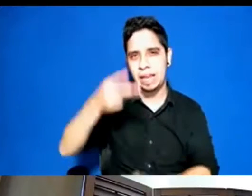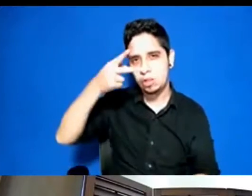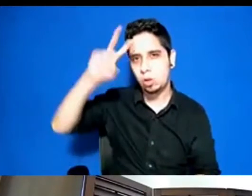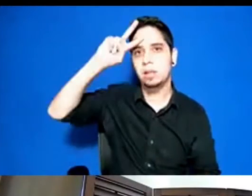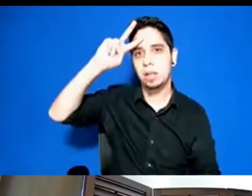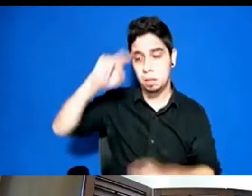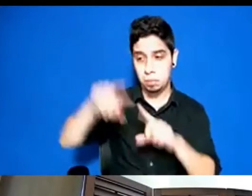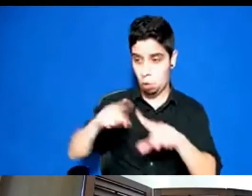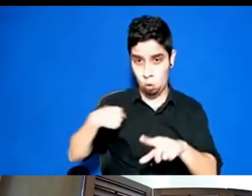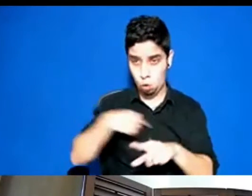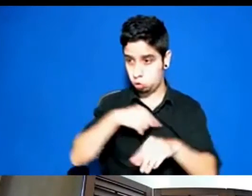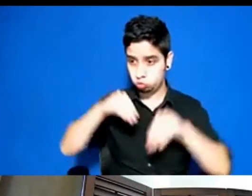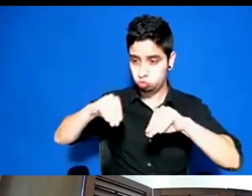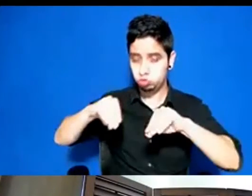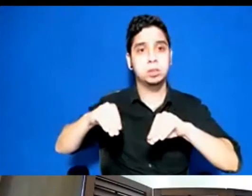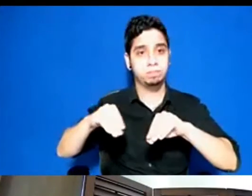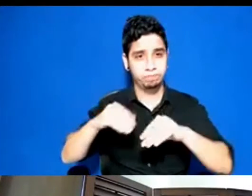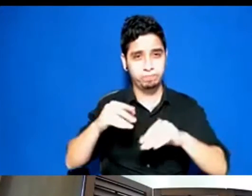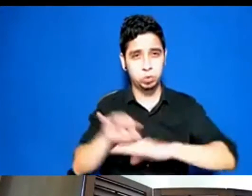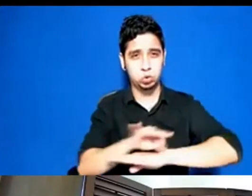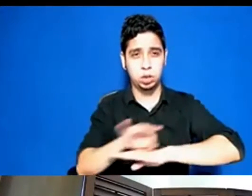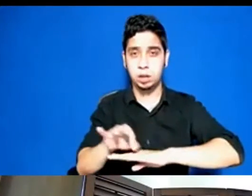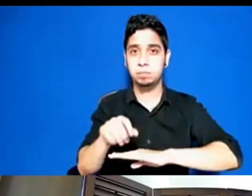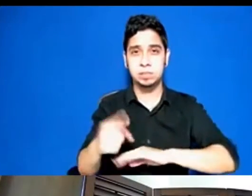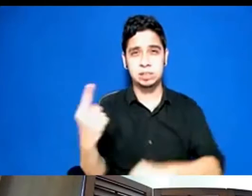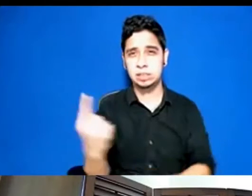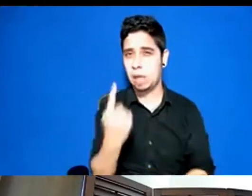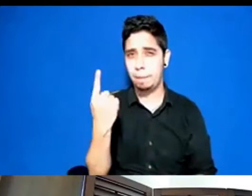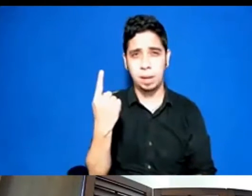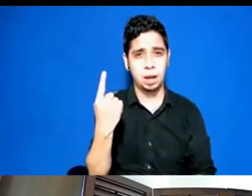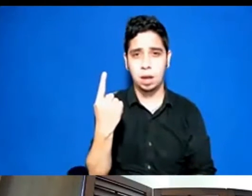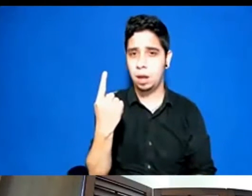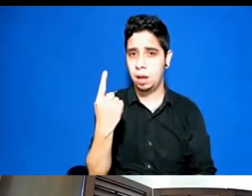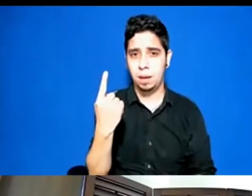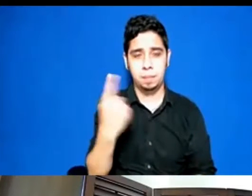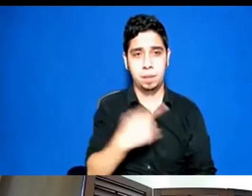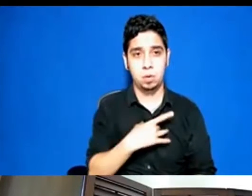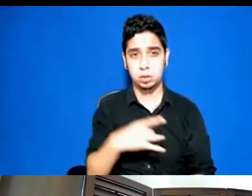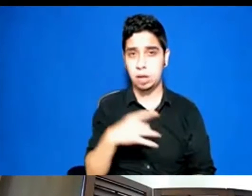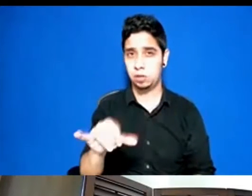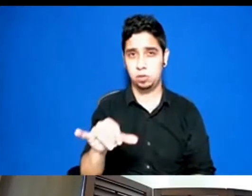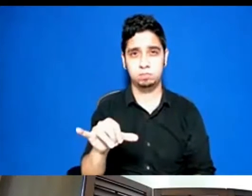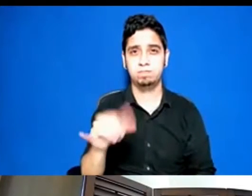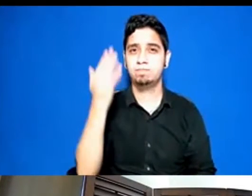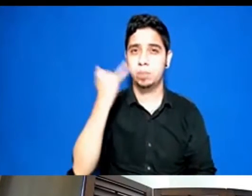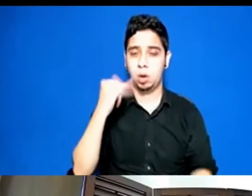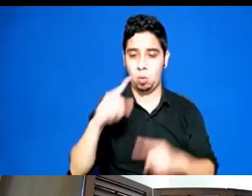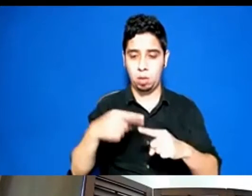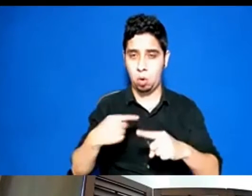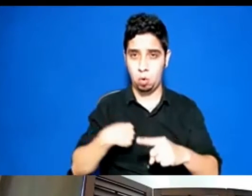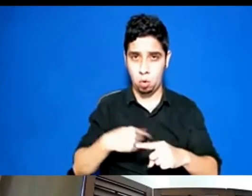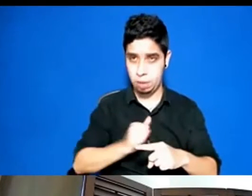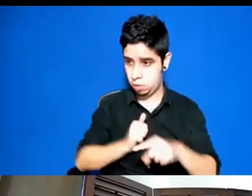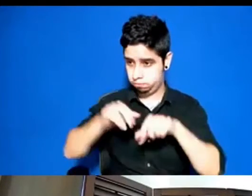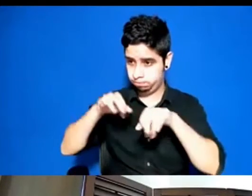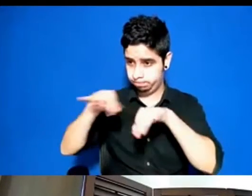Eso no falla. Desde que yo empecé a trabajar con el grupo, a mí siempre me ha encantado eso, porque después que uno les explica,